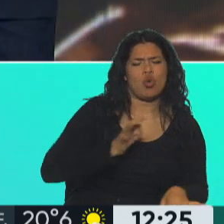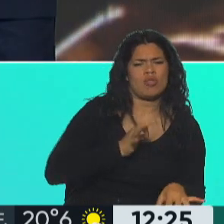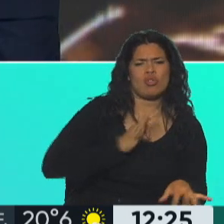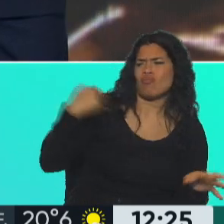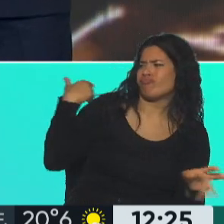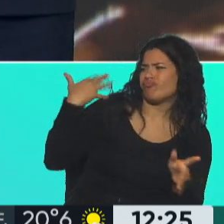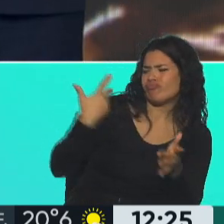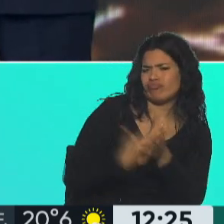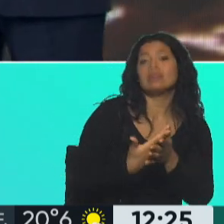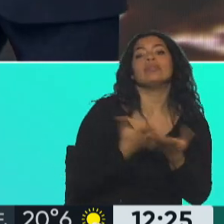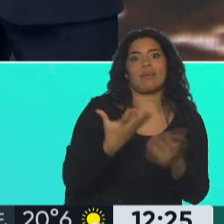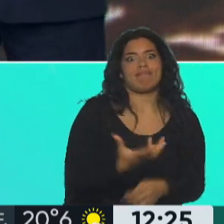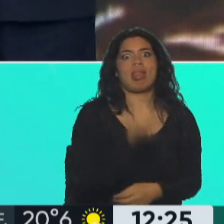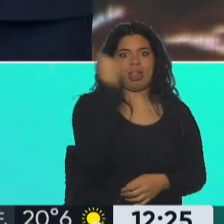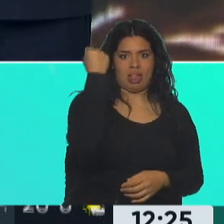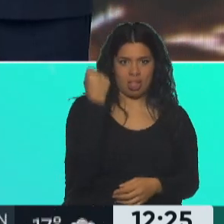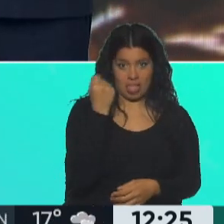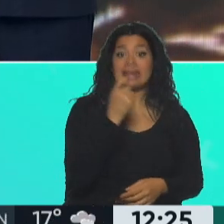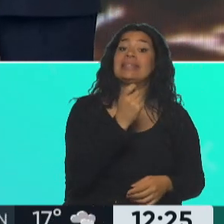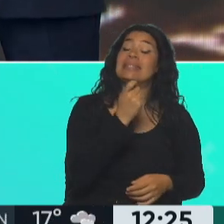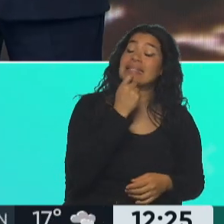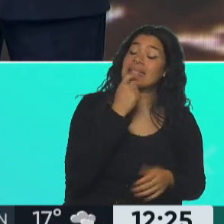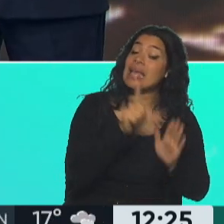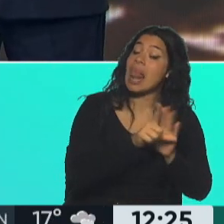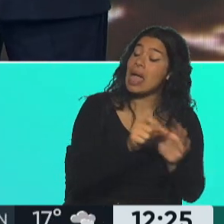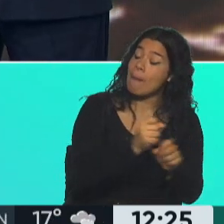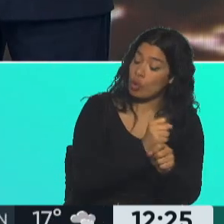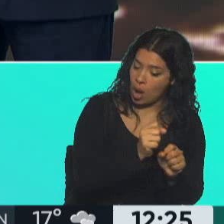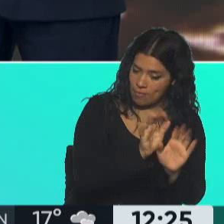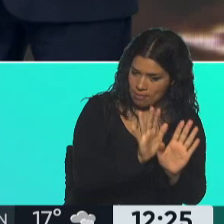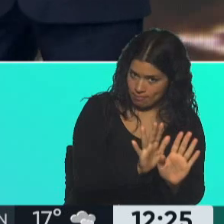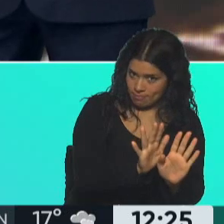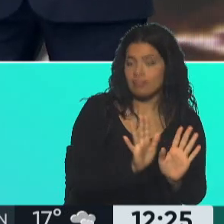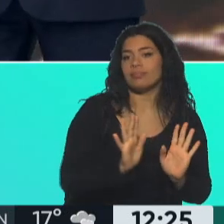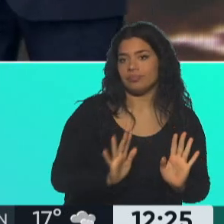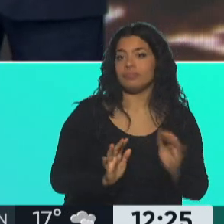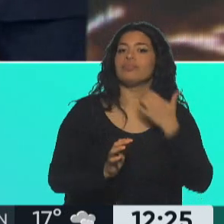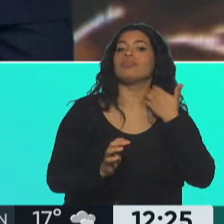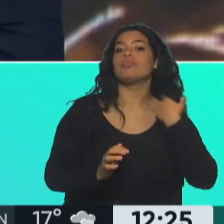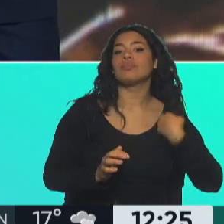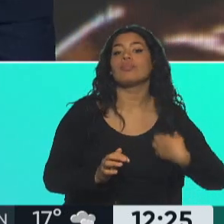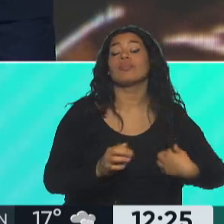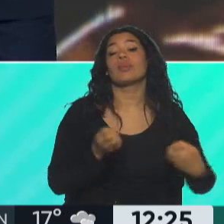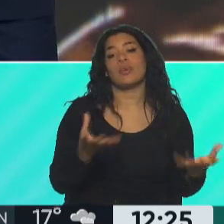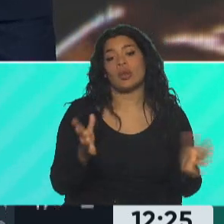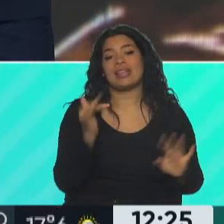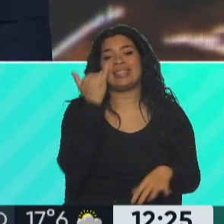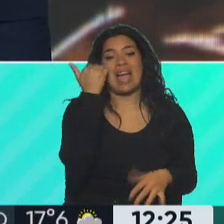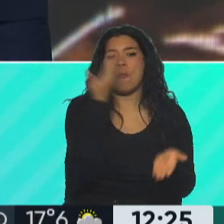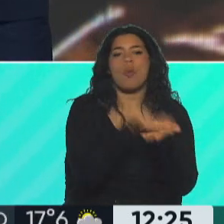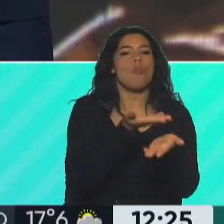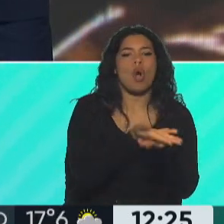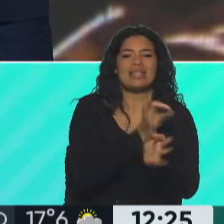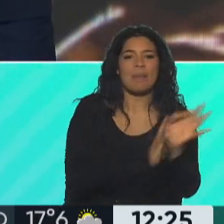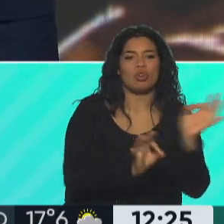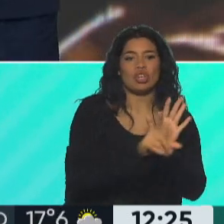muchos años, ¿eh? Muchos años, nunca se terminó de definir este tema y finalmente al filo ya de